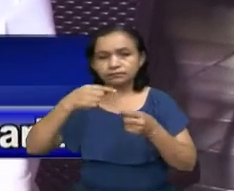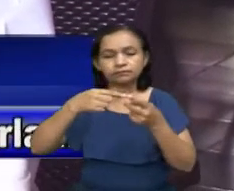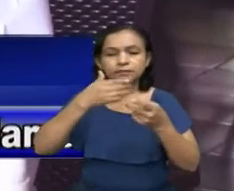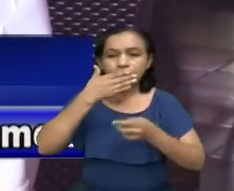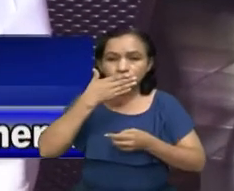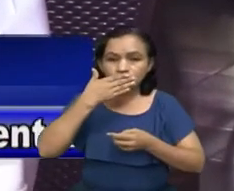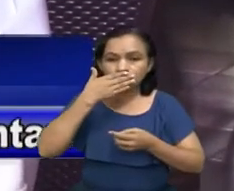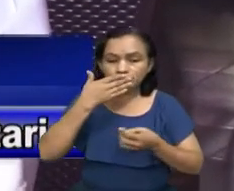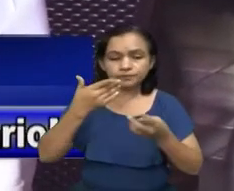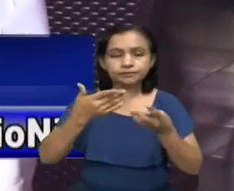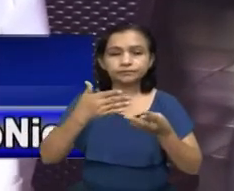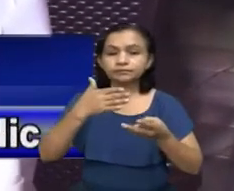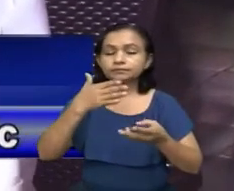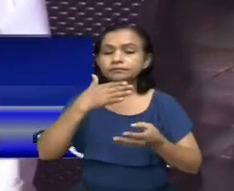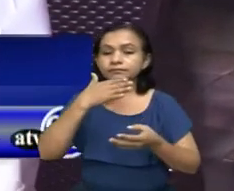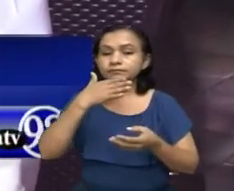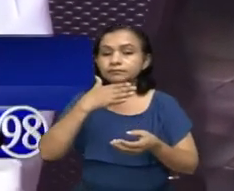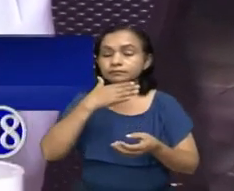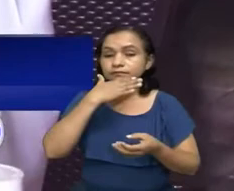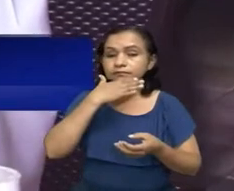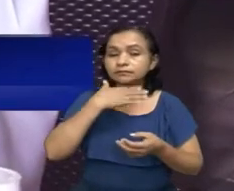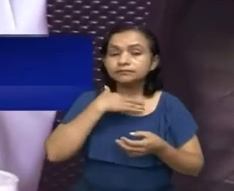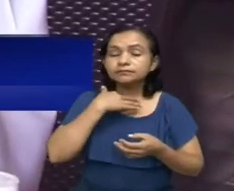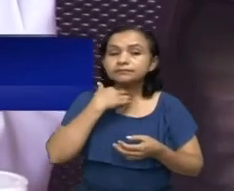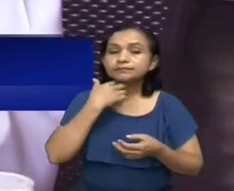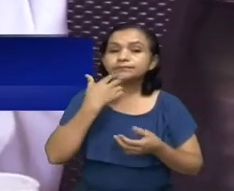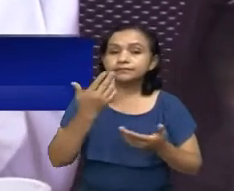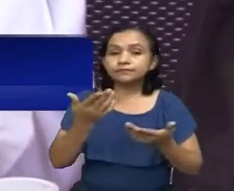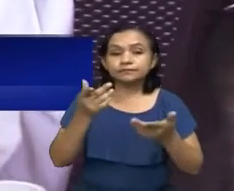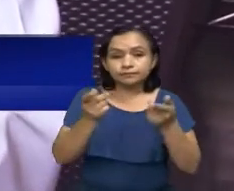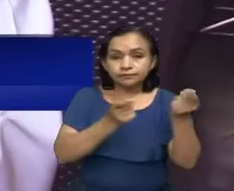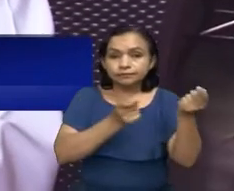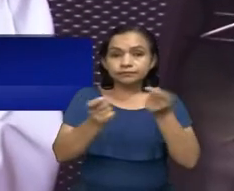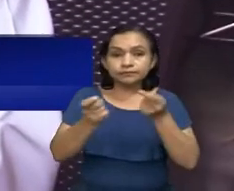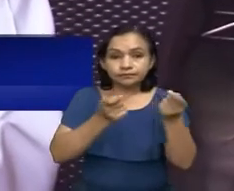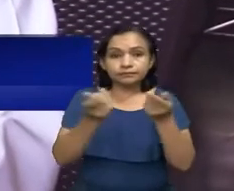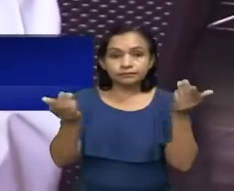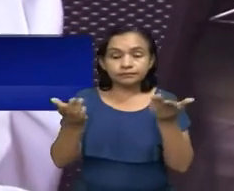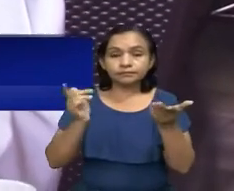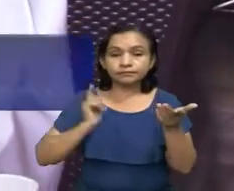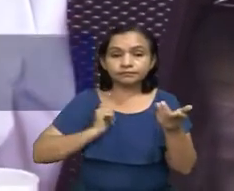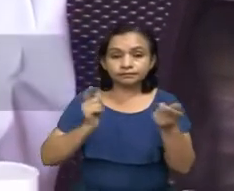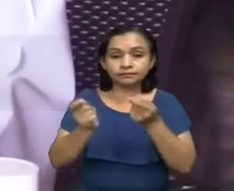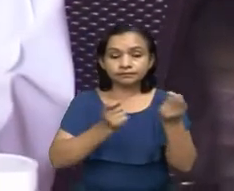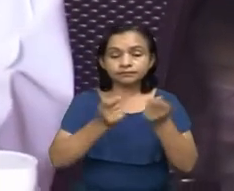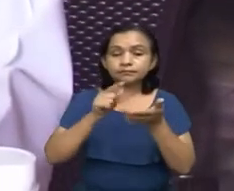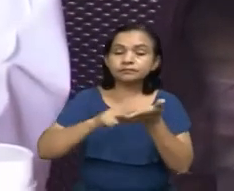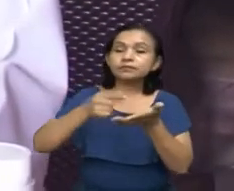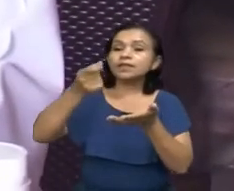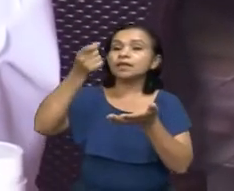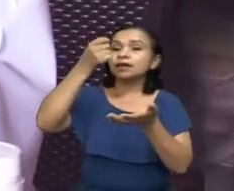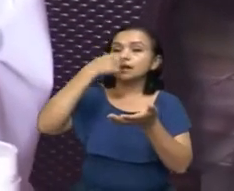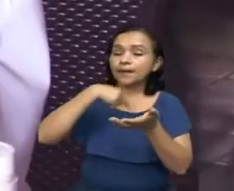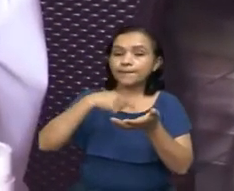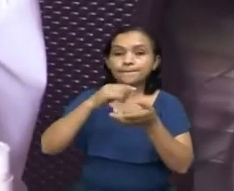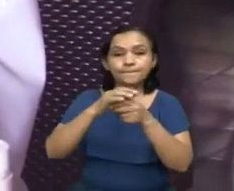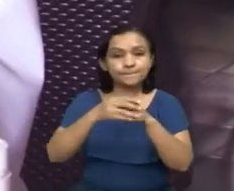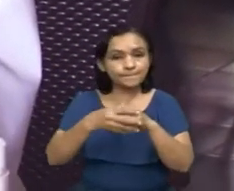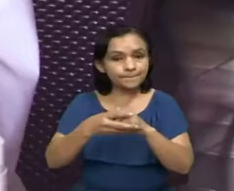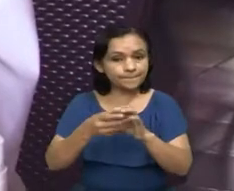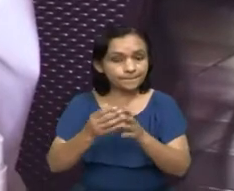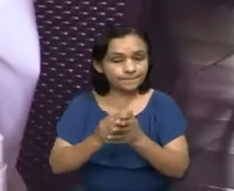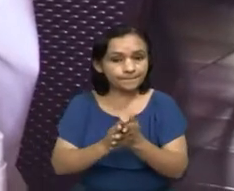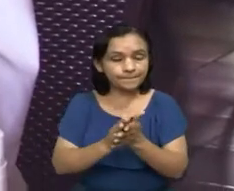tos, dificultad respiratoria. Entonces hay que manejar eso. Tienen que manejar su acetaminofén, lavadito de